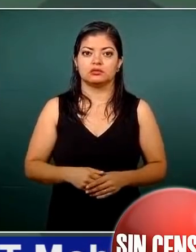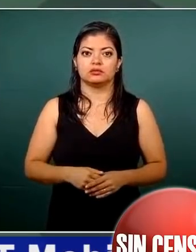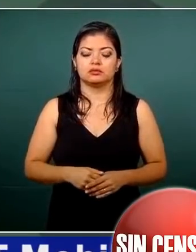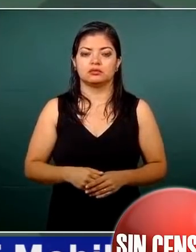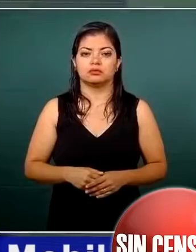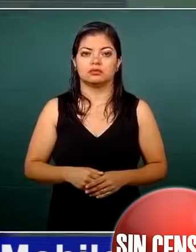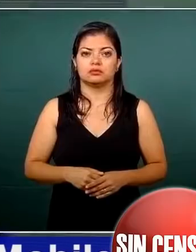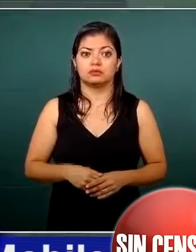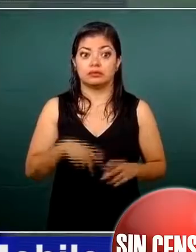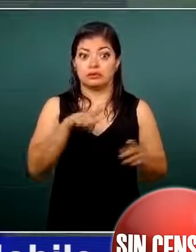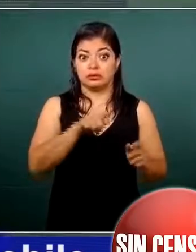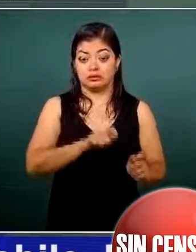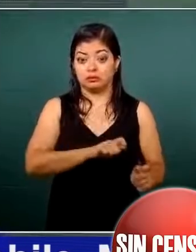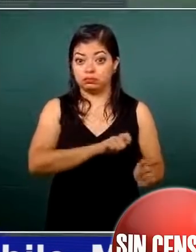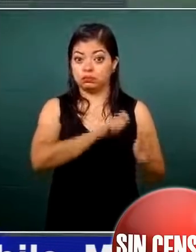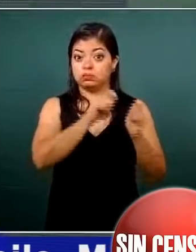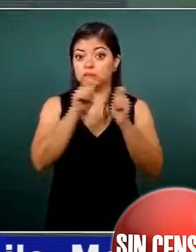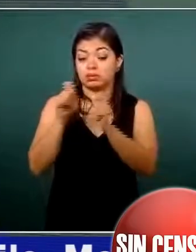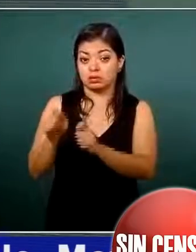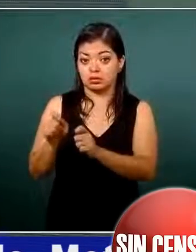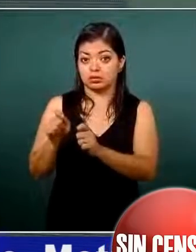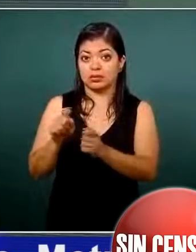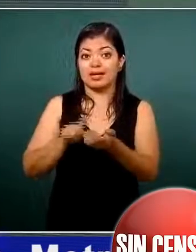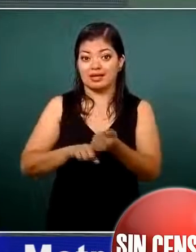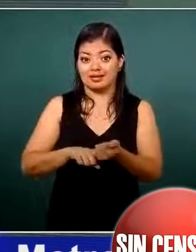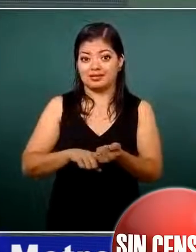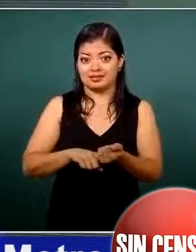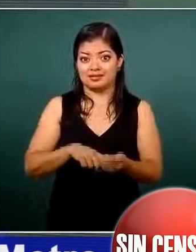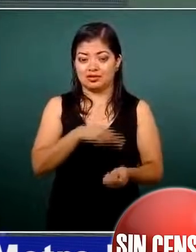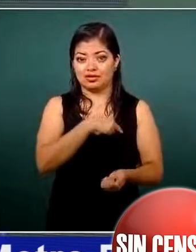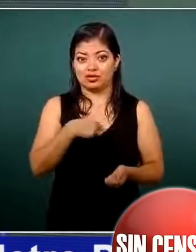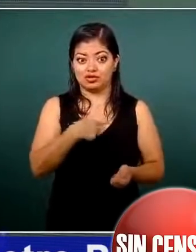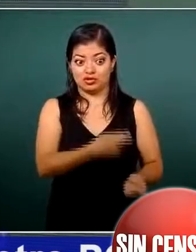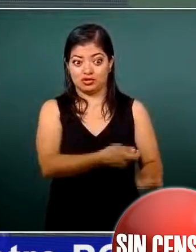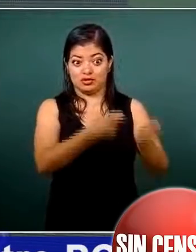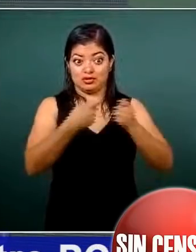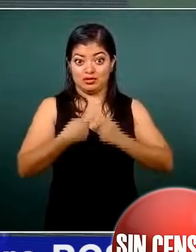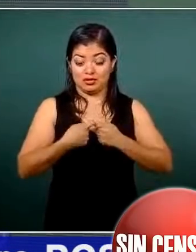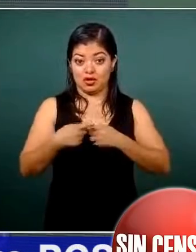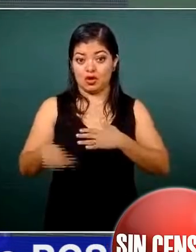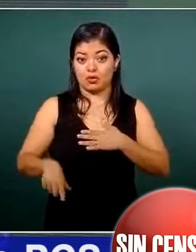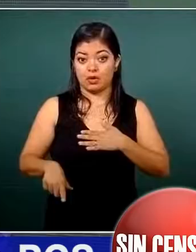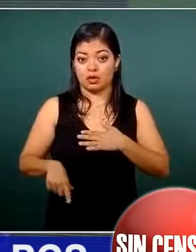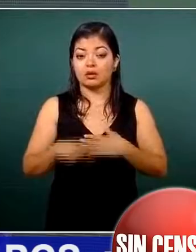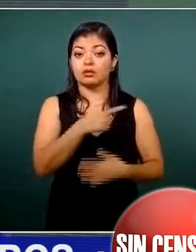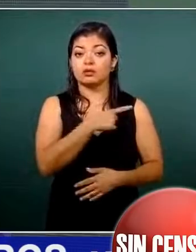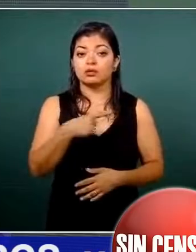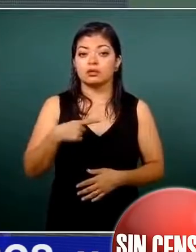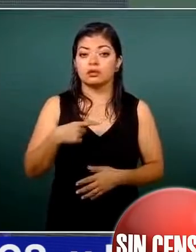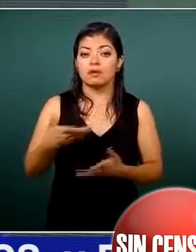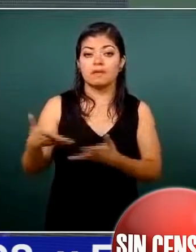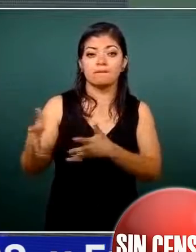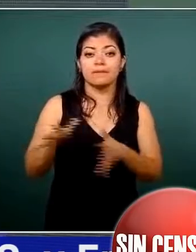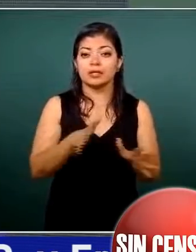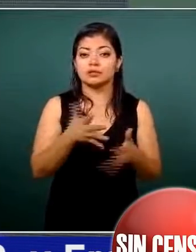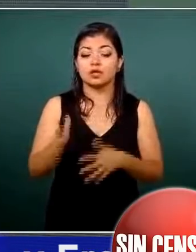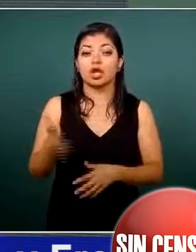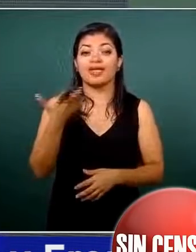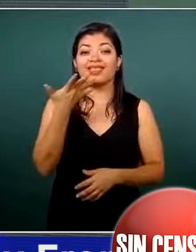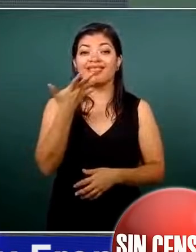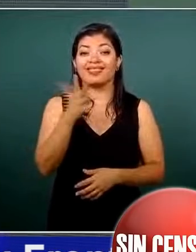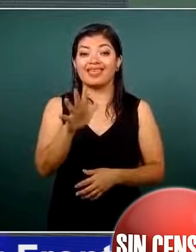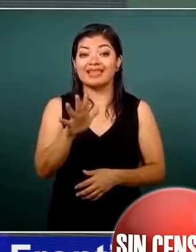Y al final, el gobierno, lo que nosotros ya heredamos, es una deuda de alrededor de